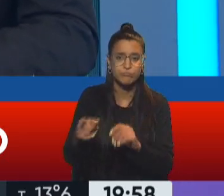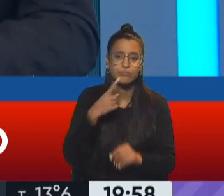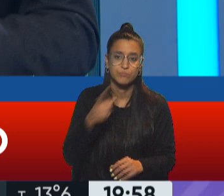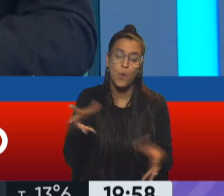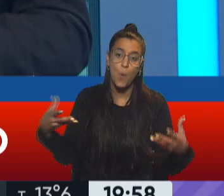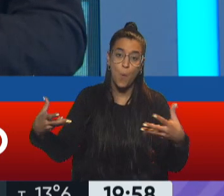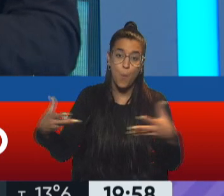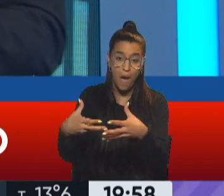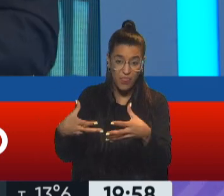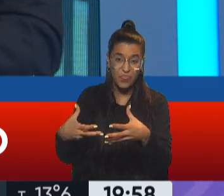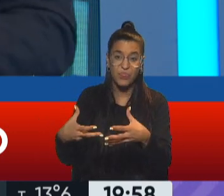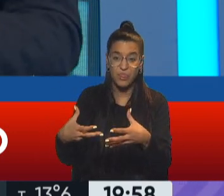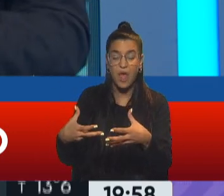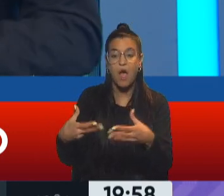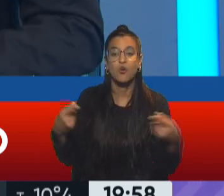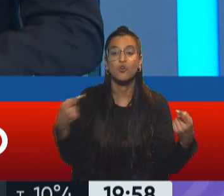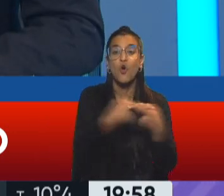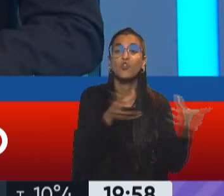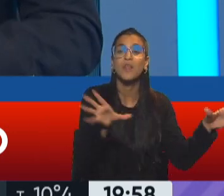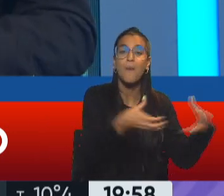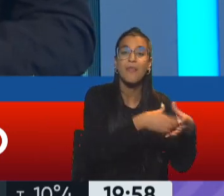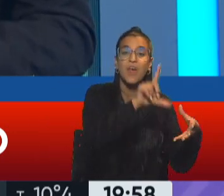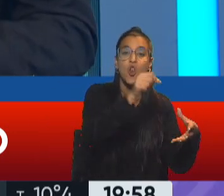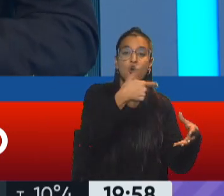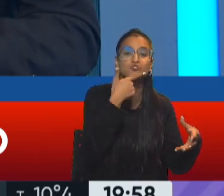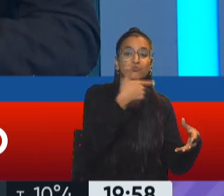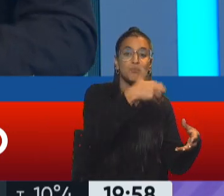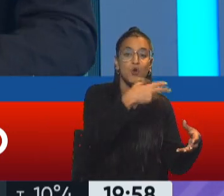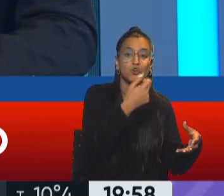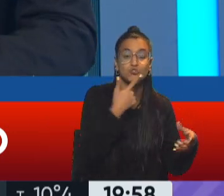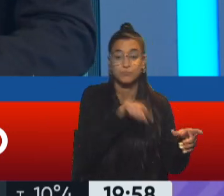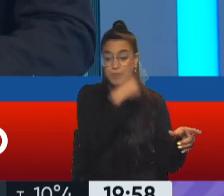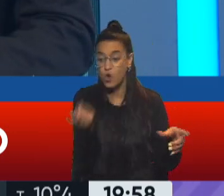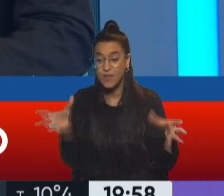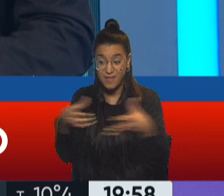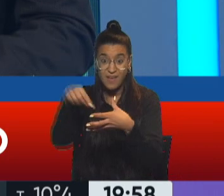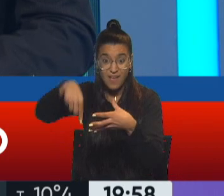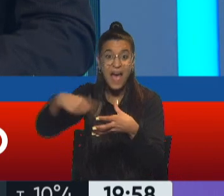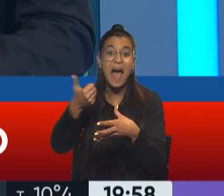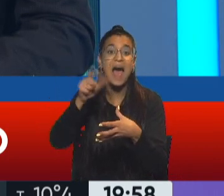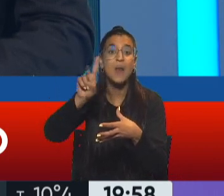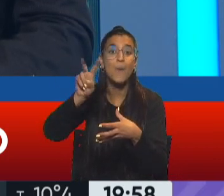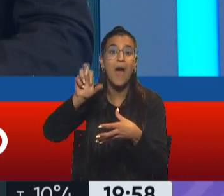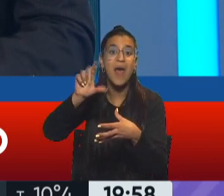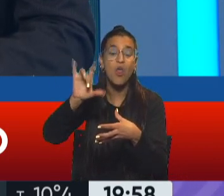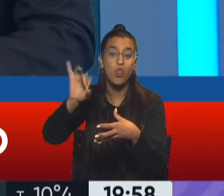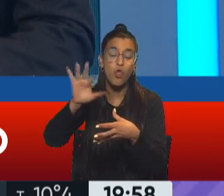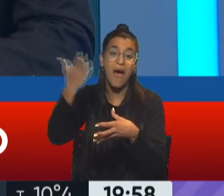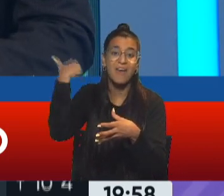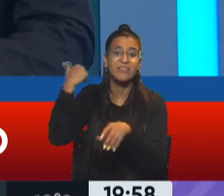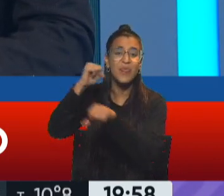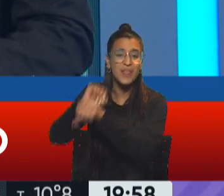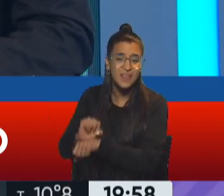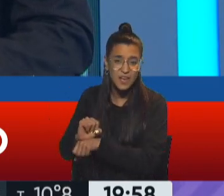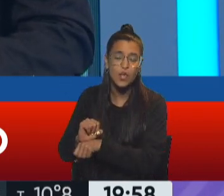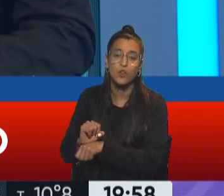una banda enfrentada con los monos en Rosario, la banda de los Alvarado, que estuvo detenido, que era sindicado como